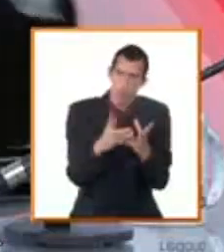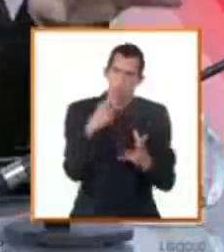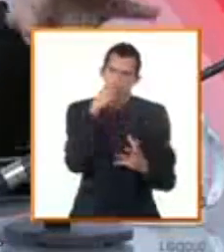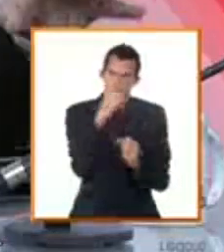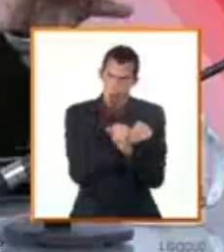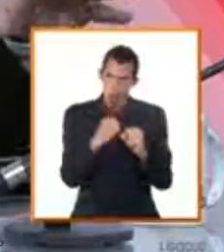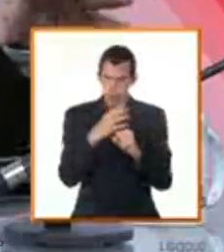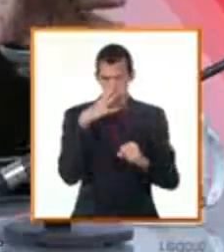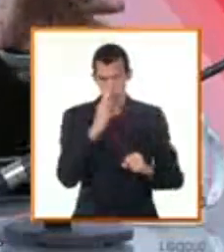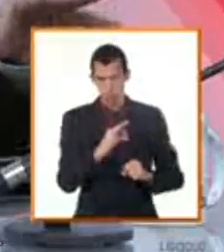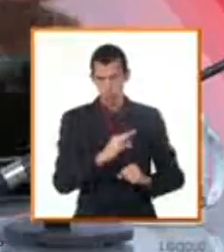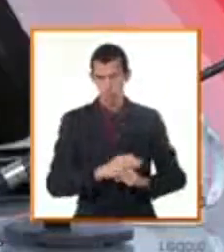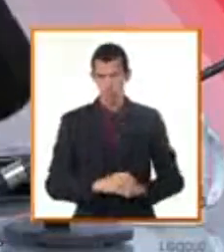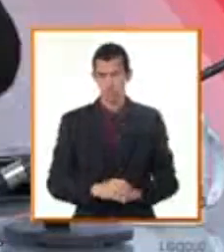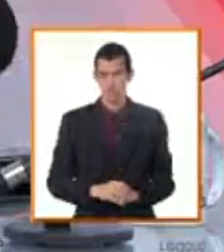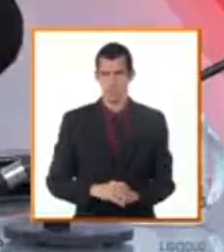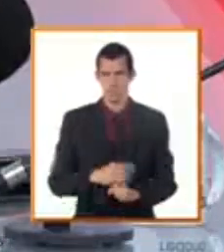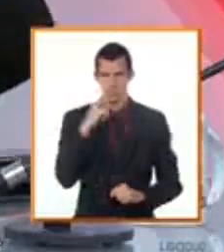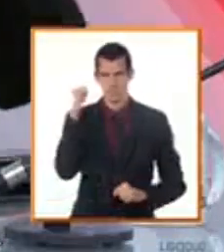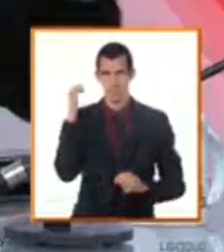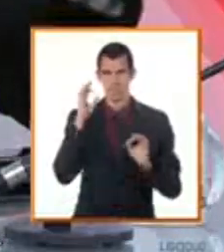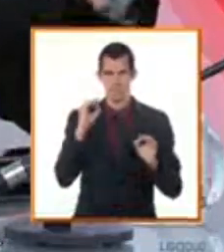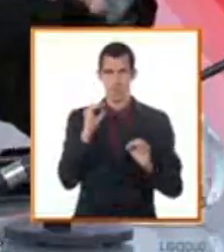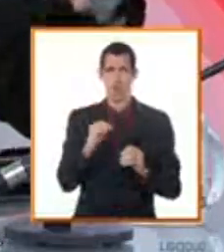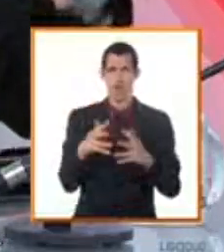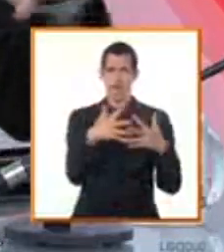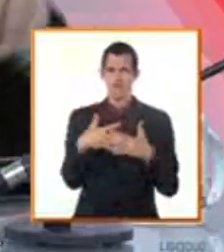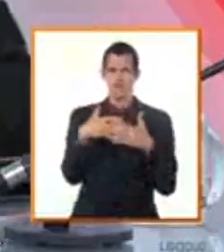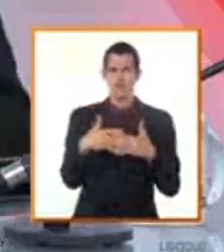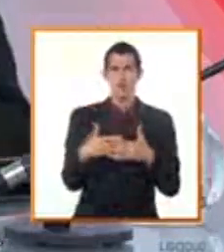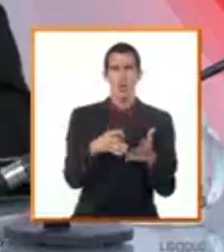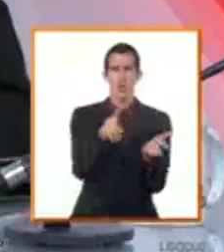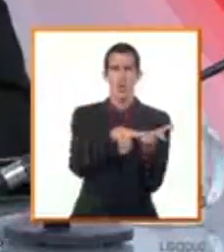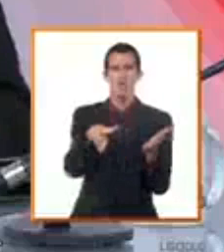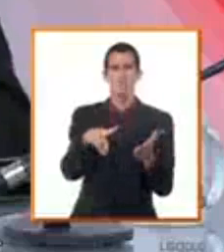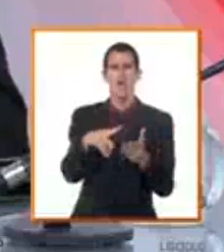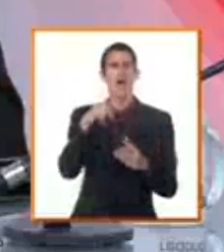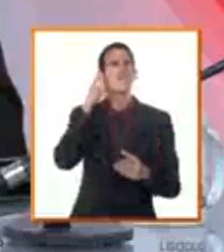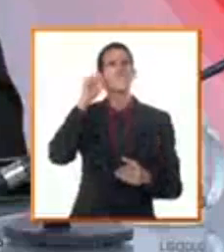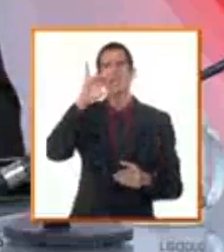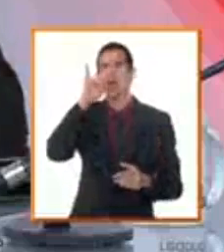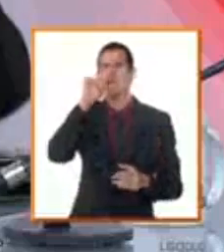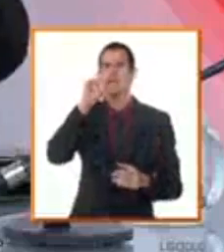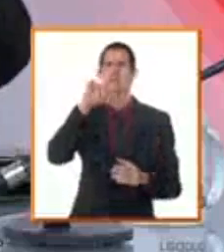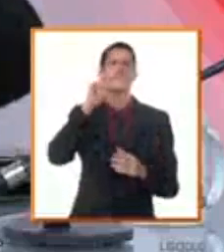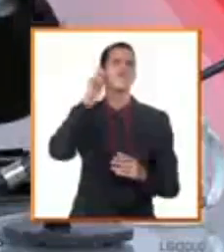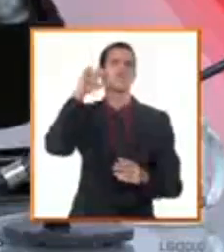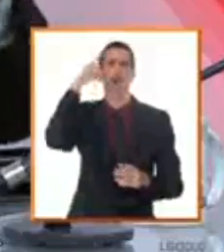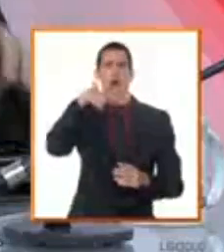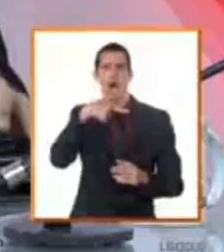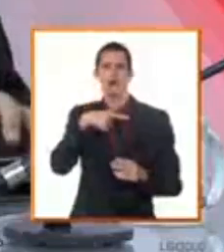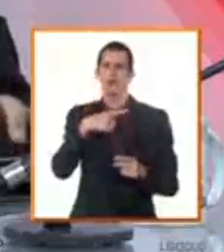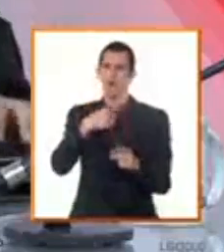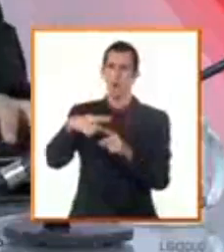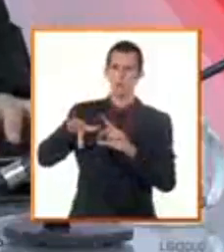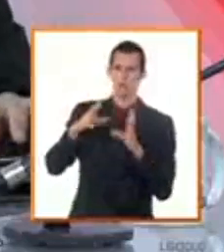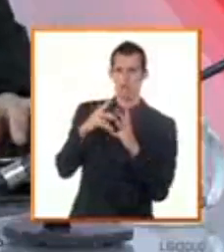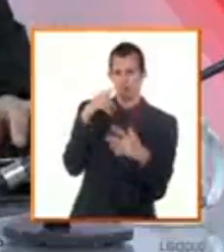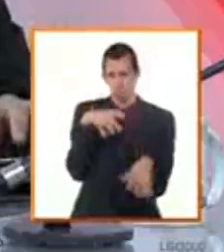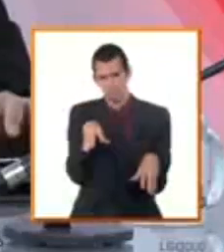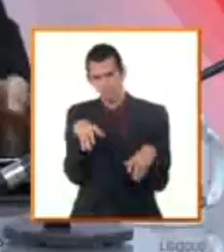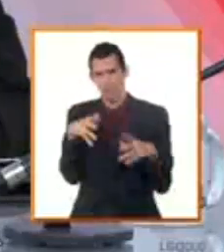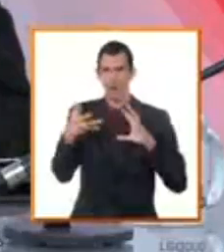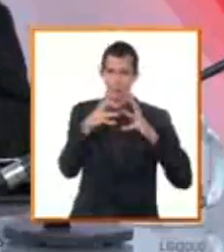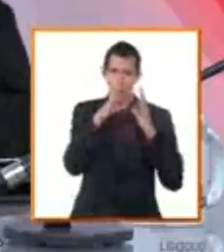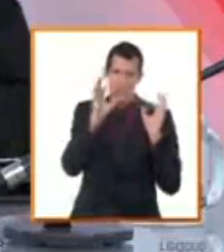Que esas imágenes de Filadelfia, que esos hombres y mujeres zombies que vimos ahí al inicio de esta mesa redonda, jamás sea el panorama que